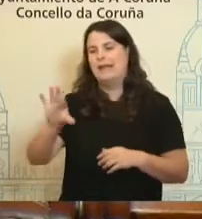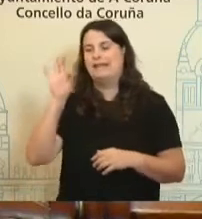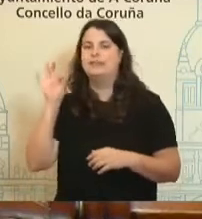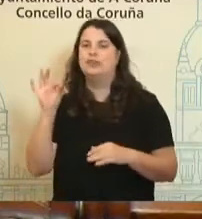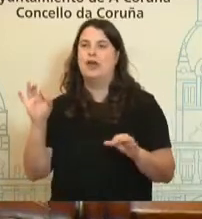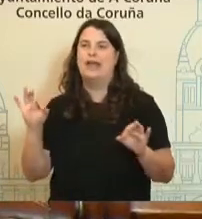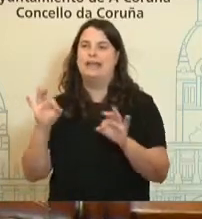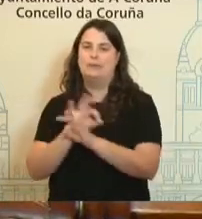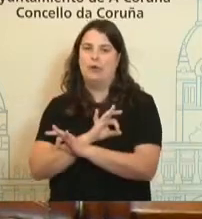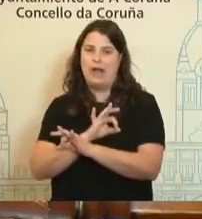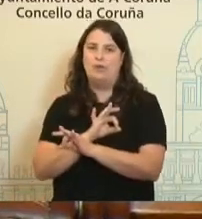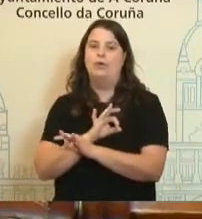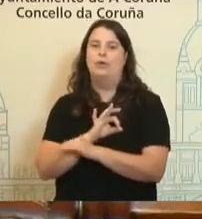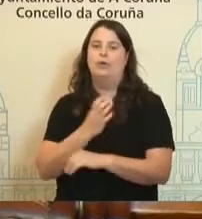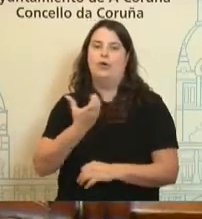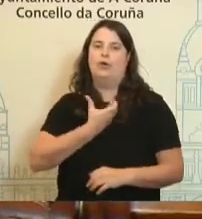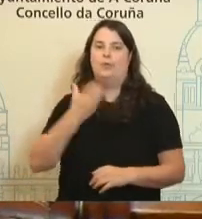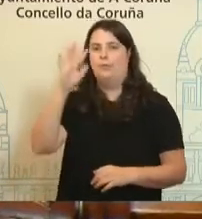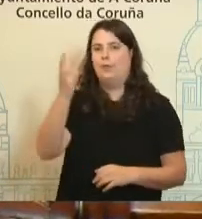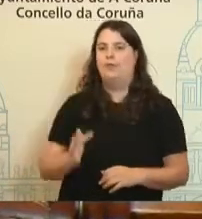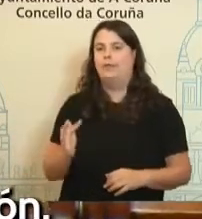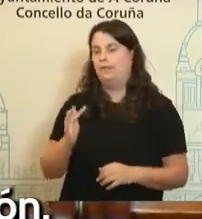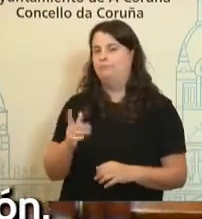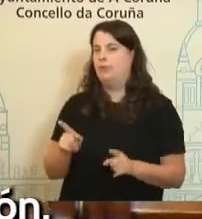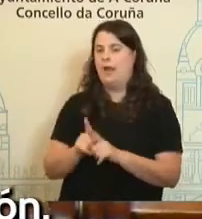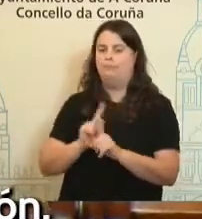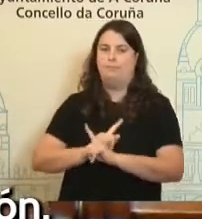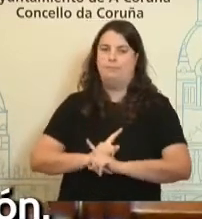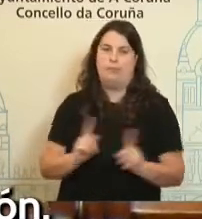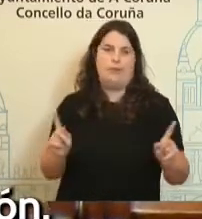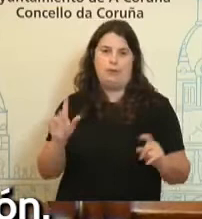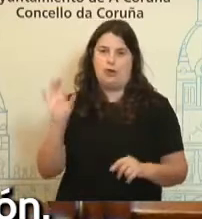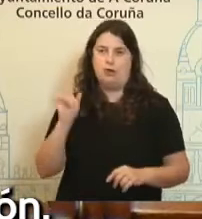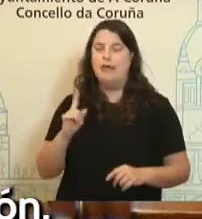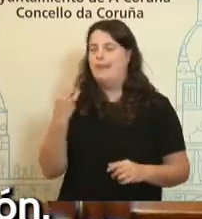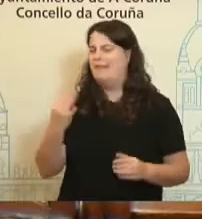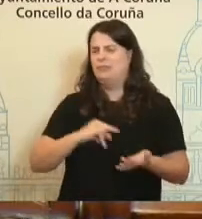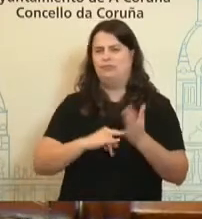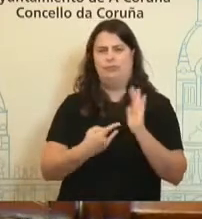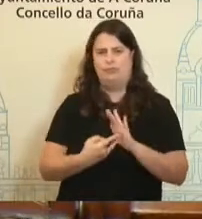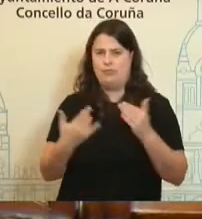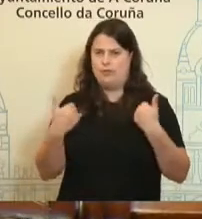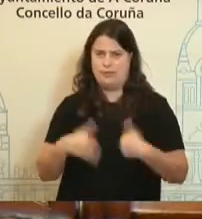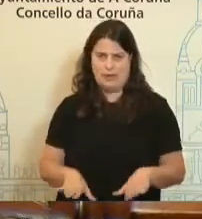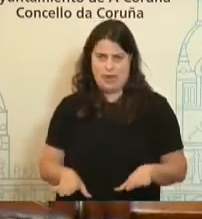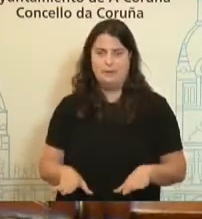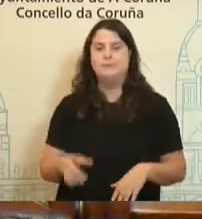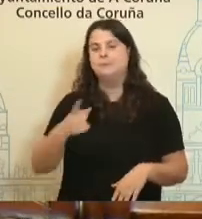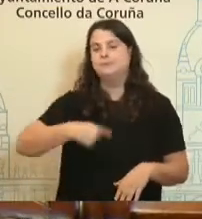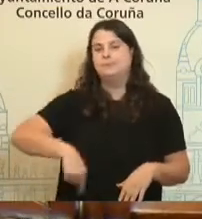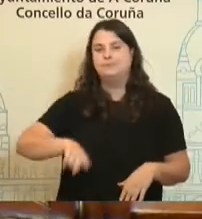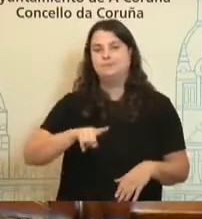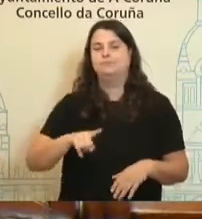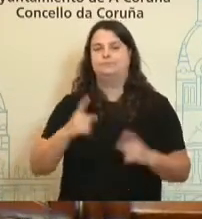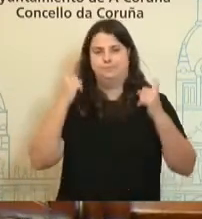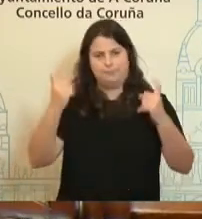equivocada de privar o Concello de Orzamentos este ano, sexa como sexa, hai que poñerlle solución. Nós imos poñer da